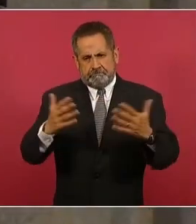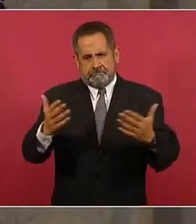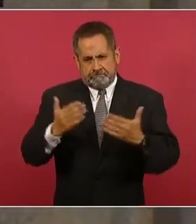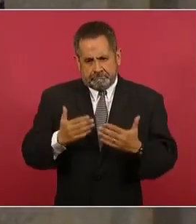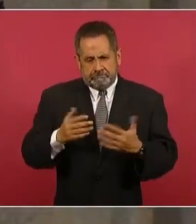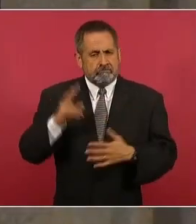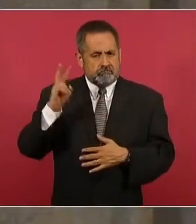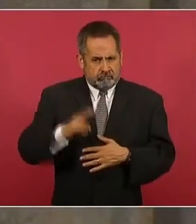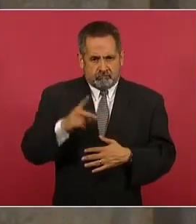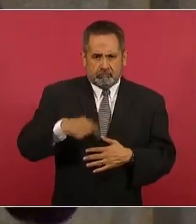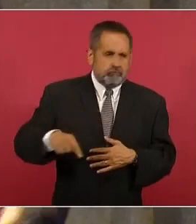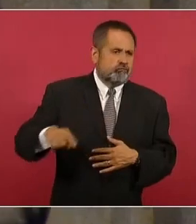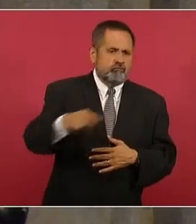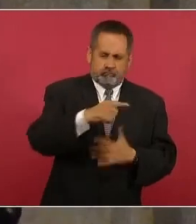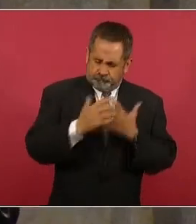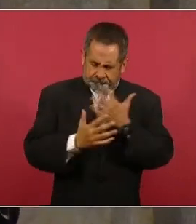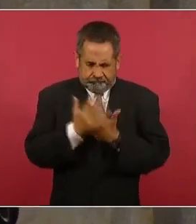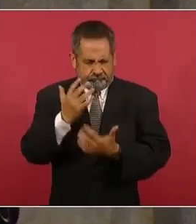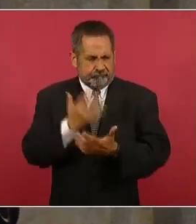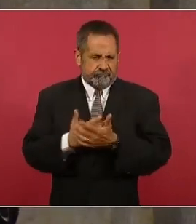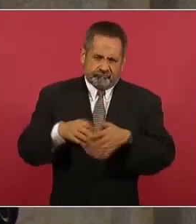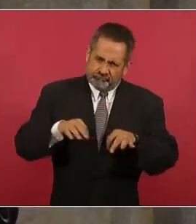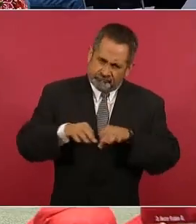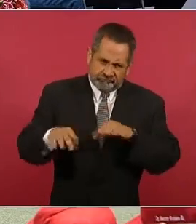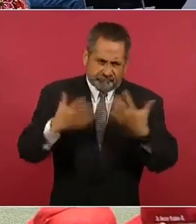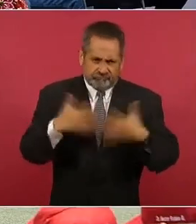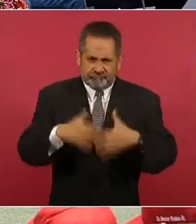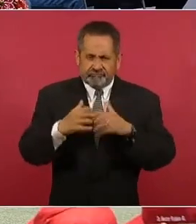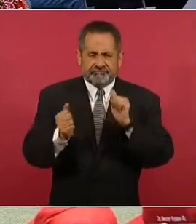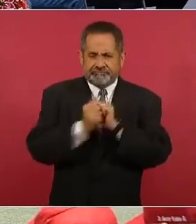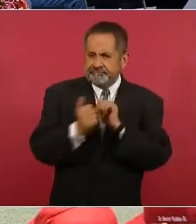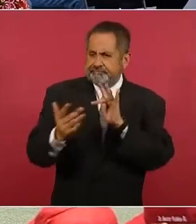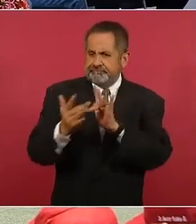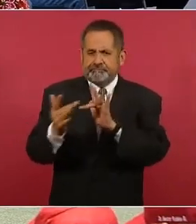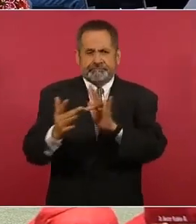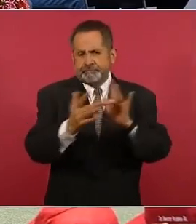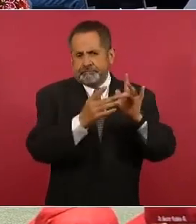los que están trabajando cerca de la gente